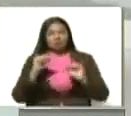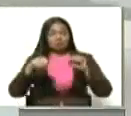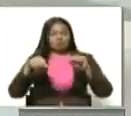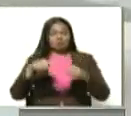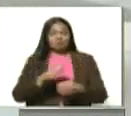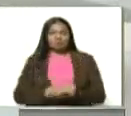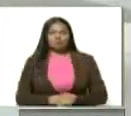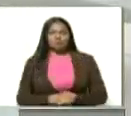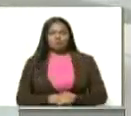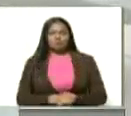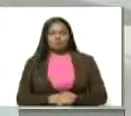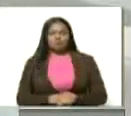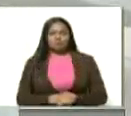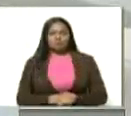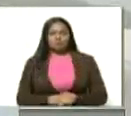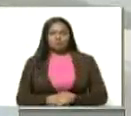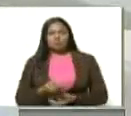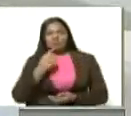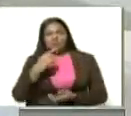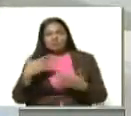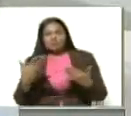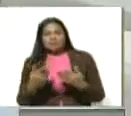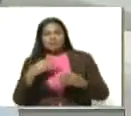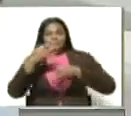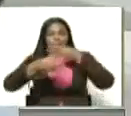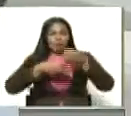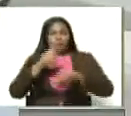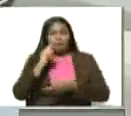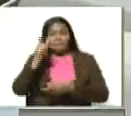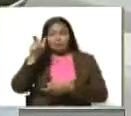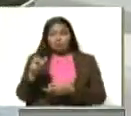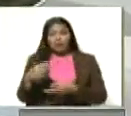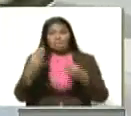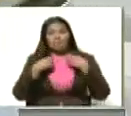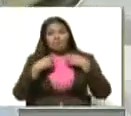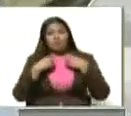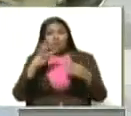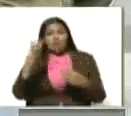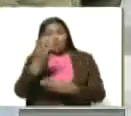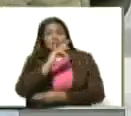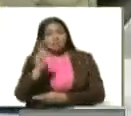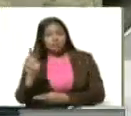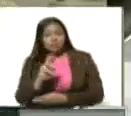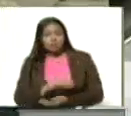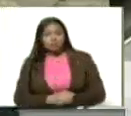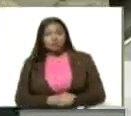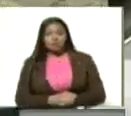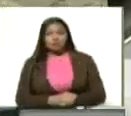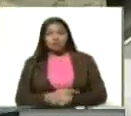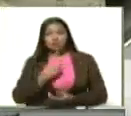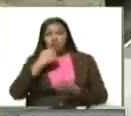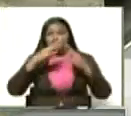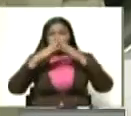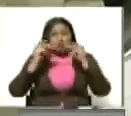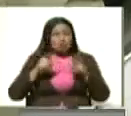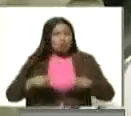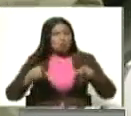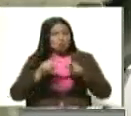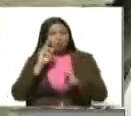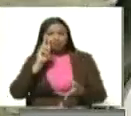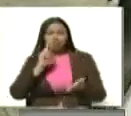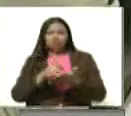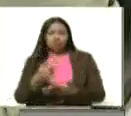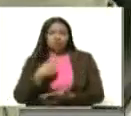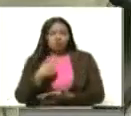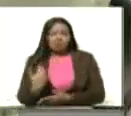Bueno, con decirte que te habla una persona que vivió en la Cuarta República, lo digo en todos los espacios donde estoy,